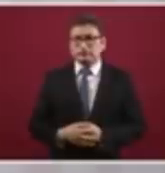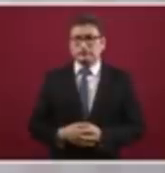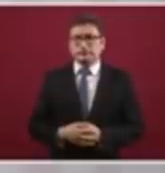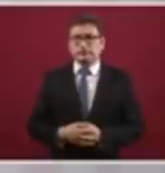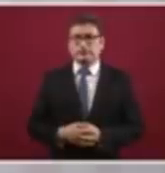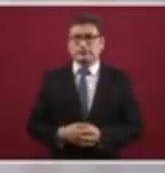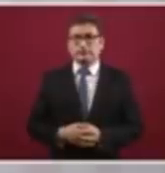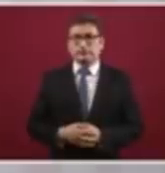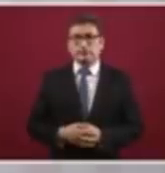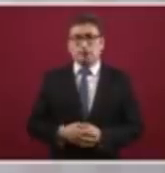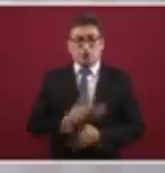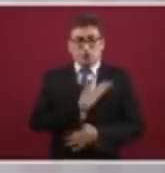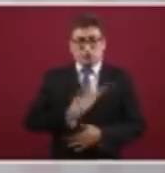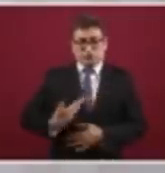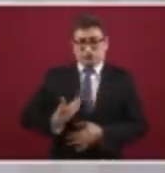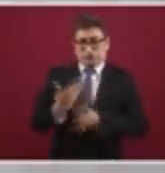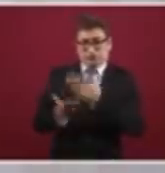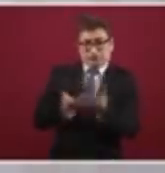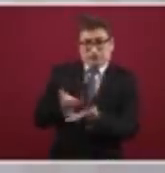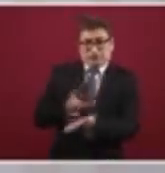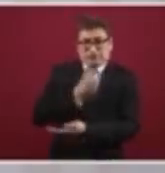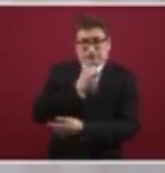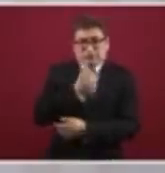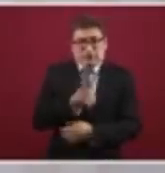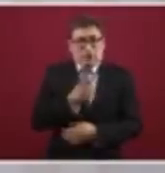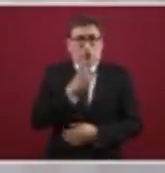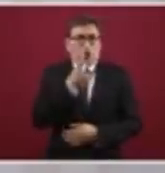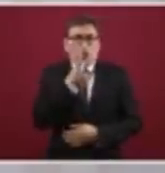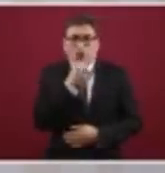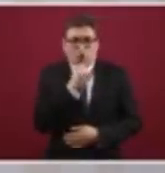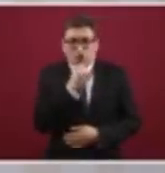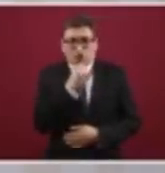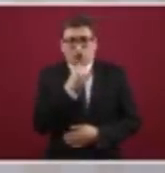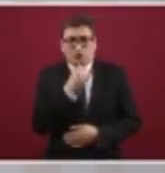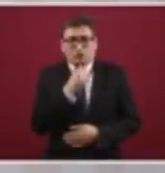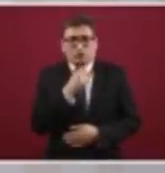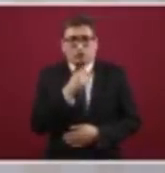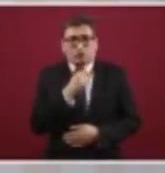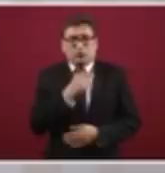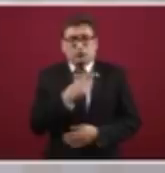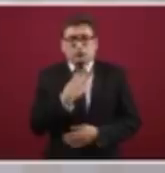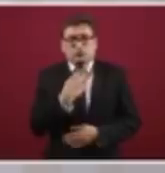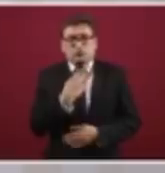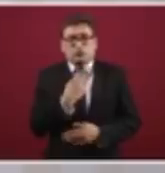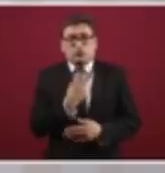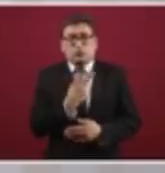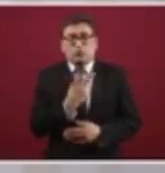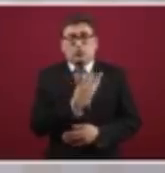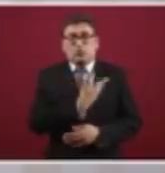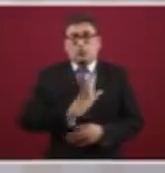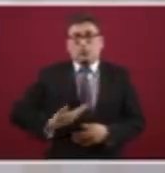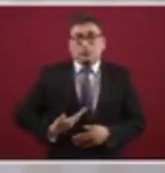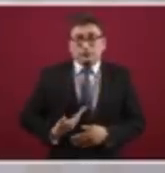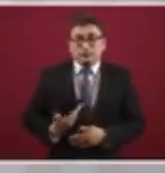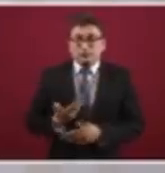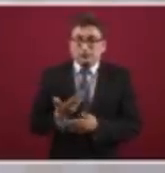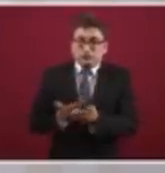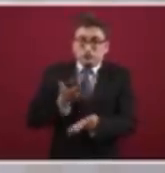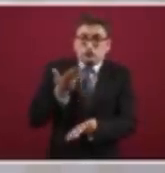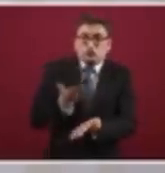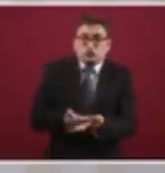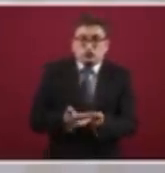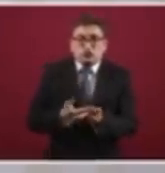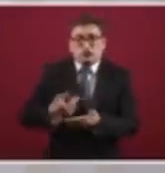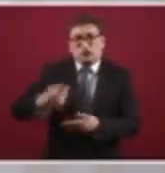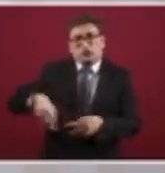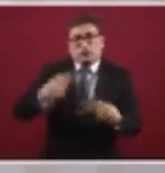el presidente porque no tenga derecho a solicitarle al presidente en turno